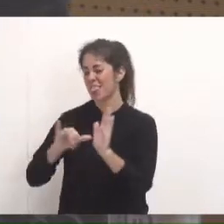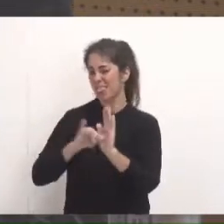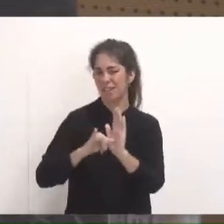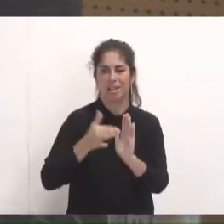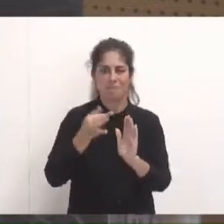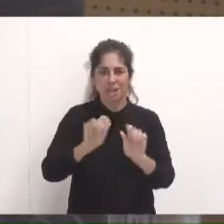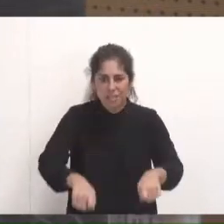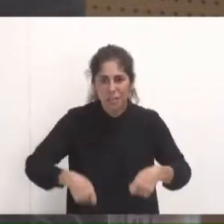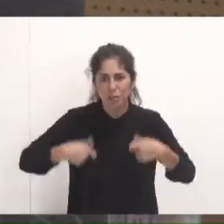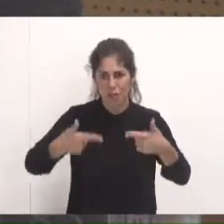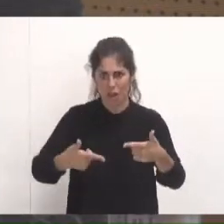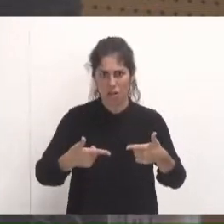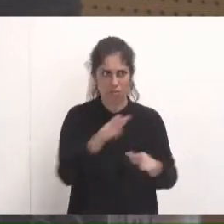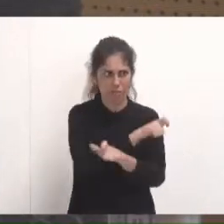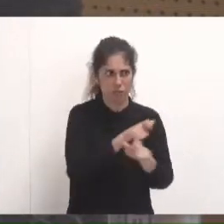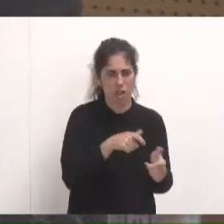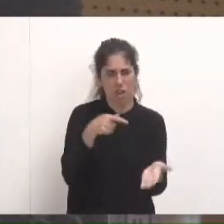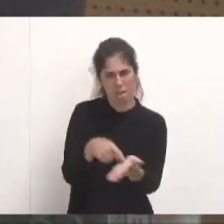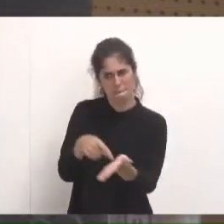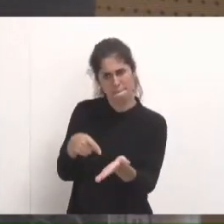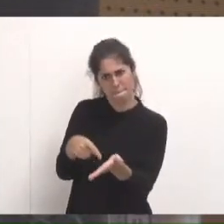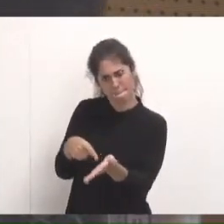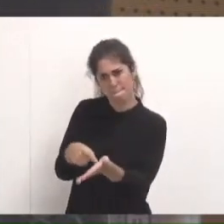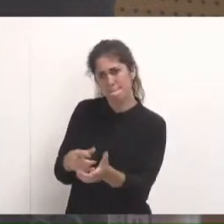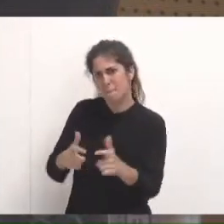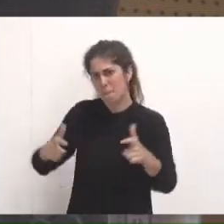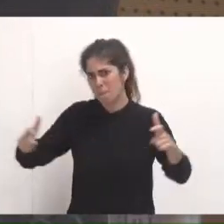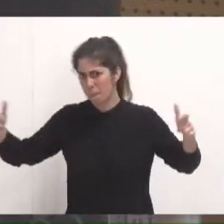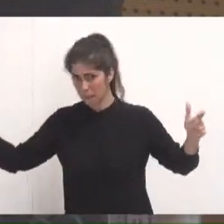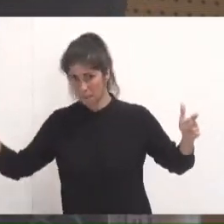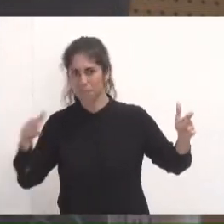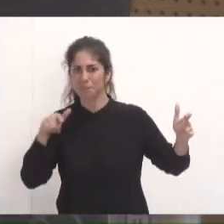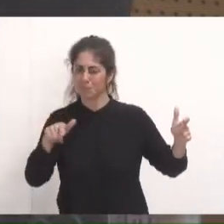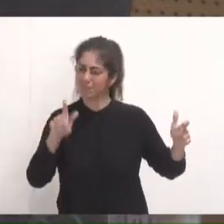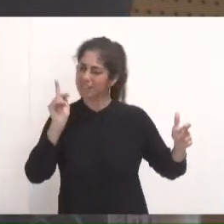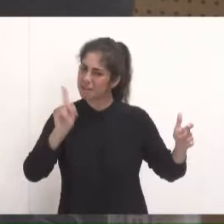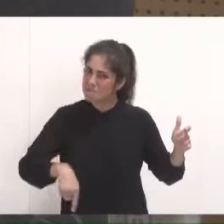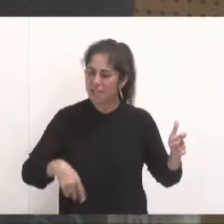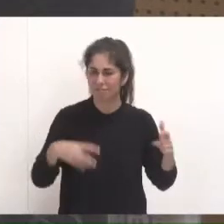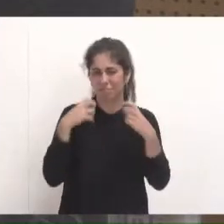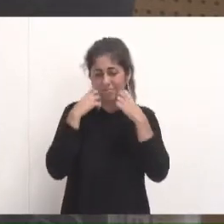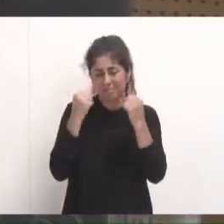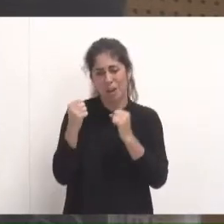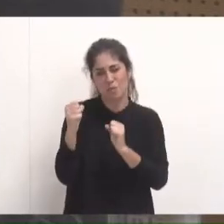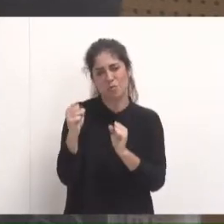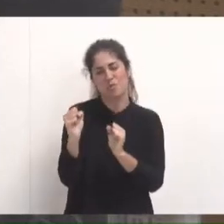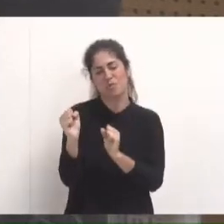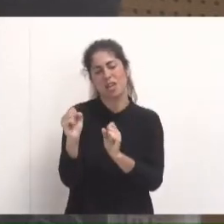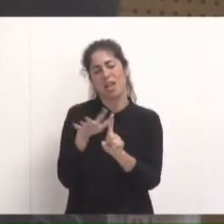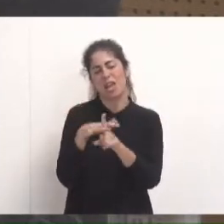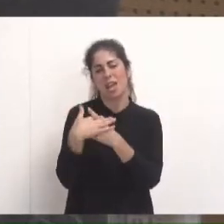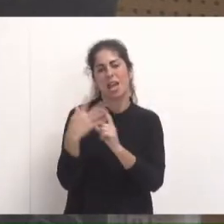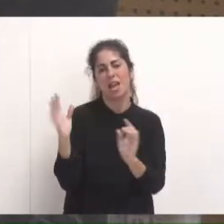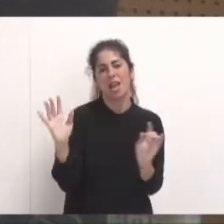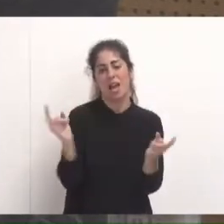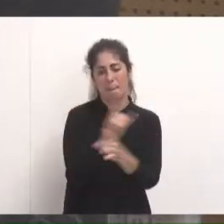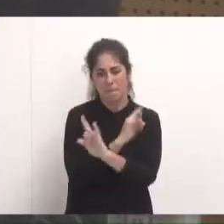y hay una demanda creciente. Y desde el punto de vista de la salud ambiental, eso también nos debe preocupar y mucho,